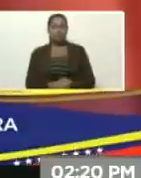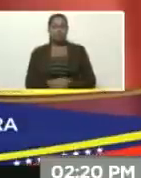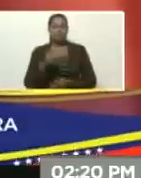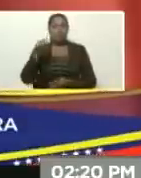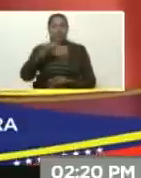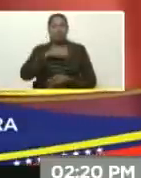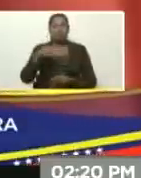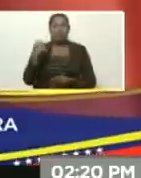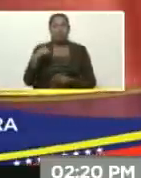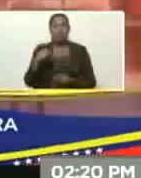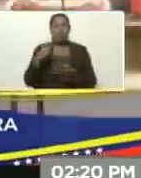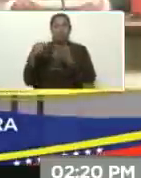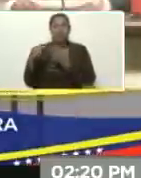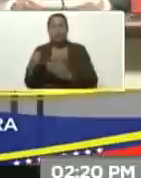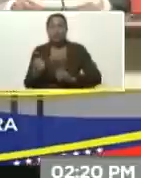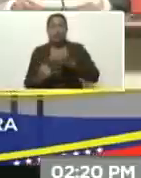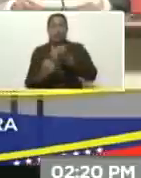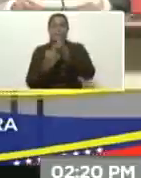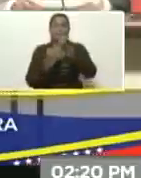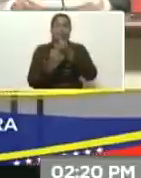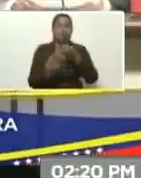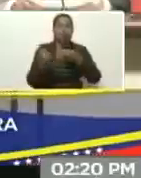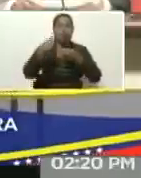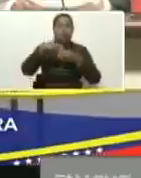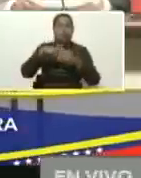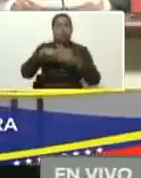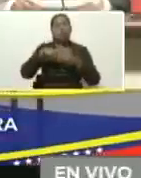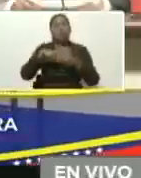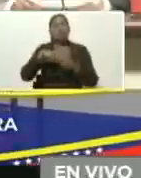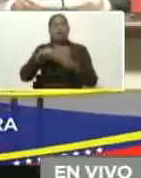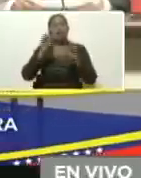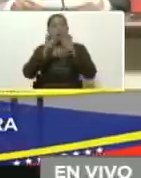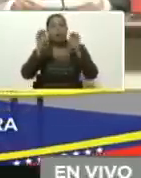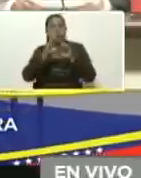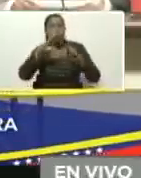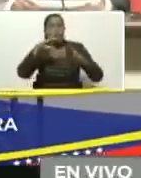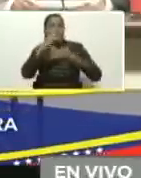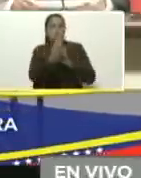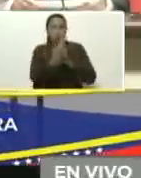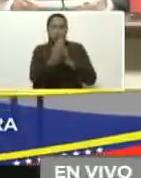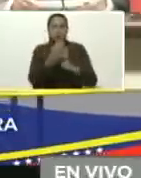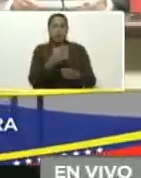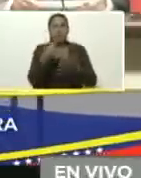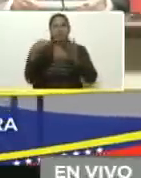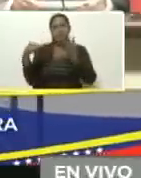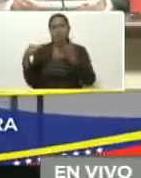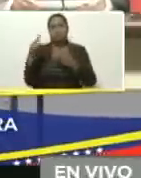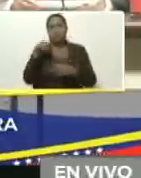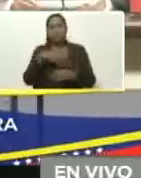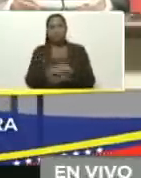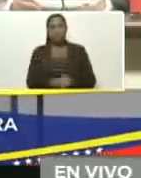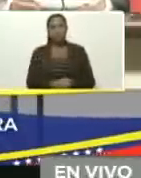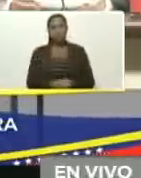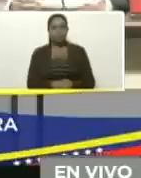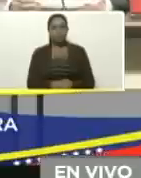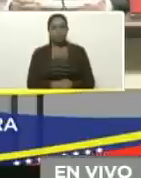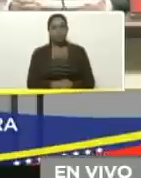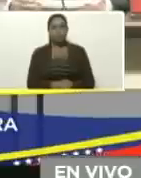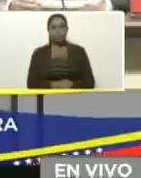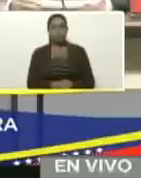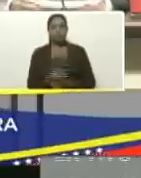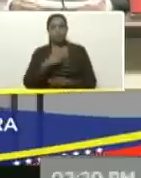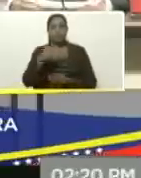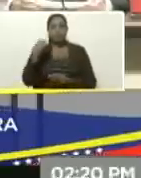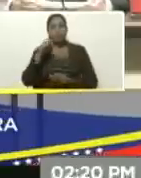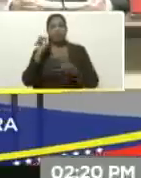tenemos diferentes cooperaciones en educación, cultura, entre otros. Hemos tenido